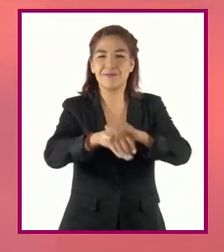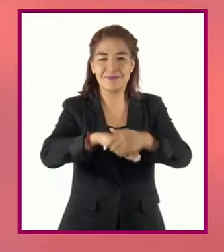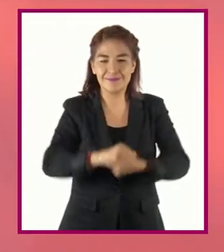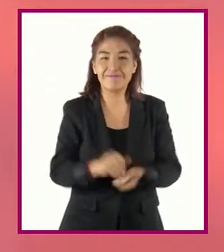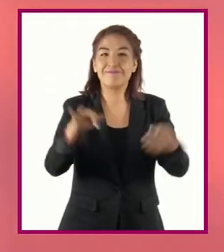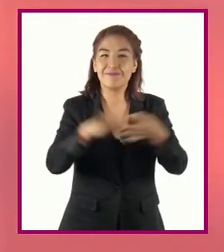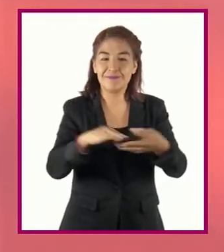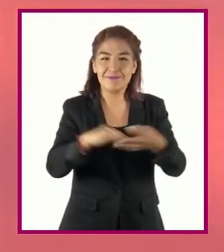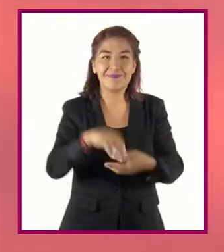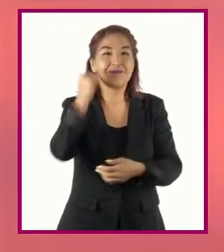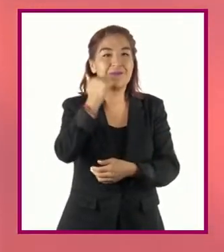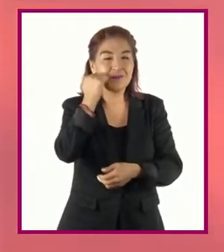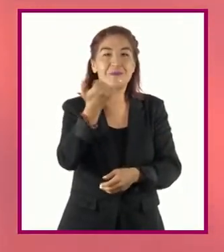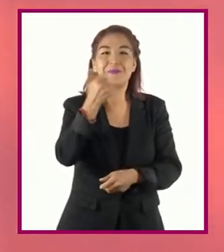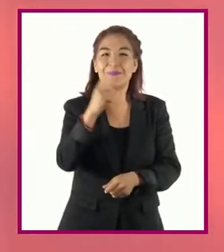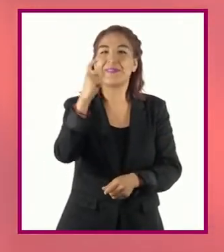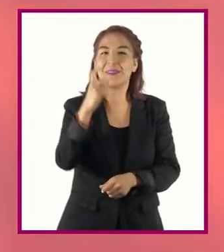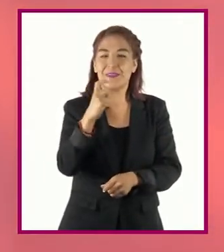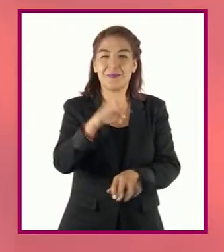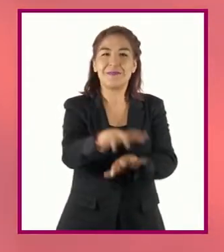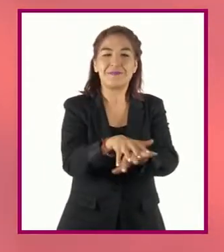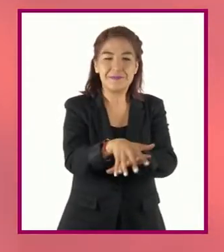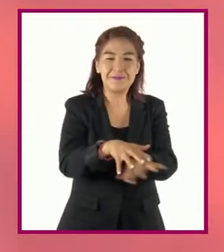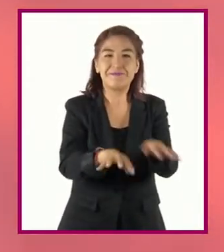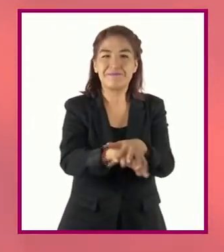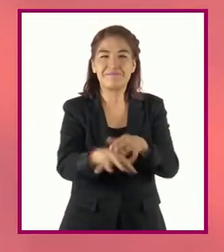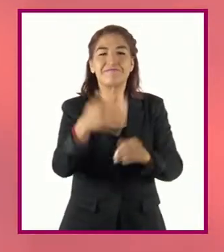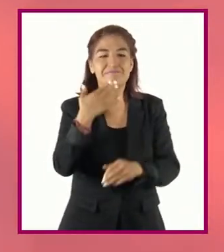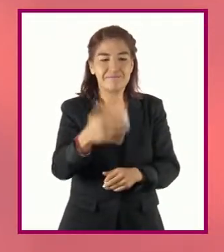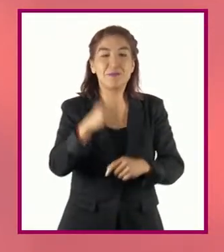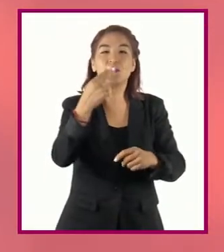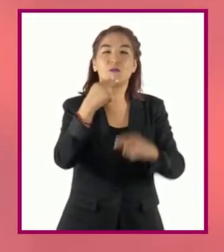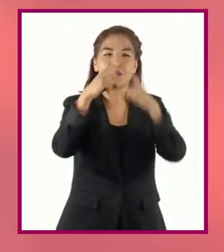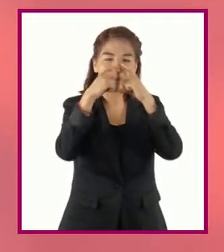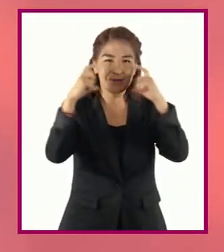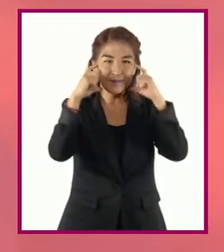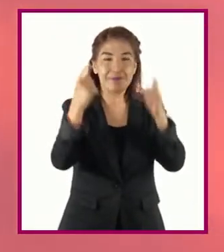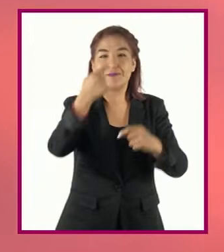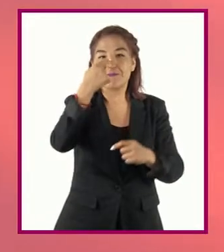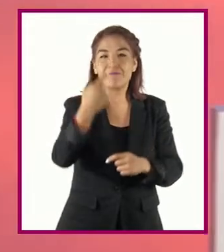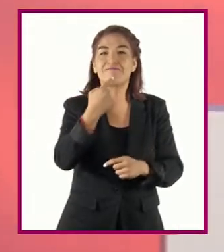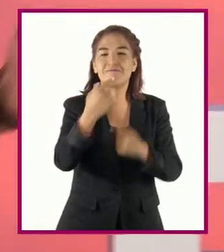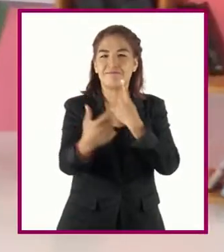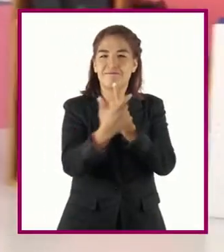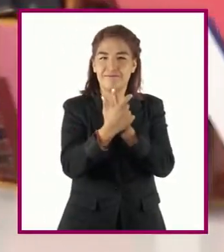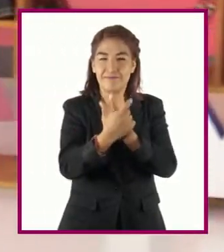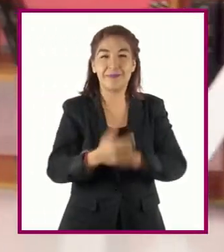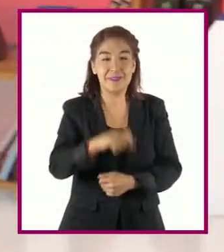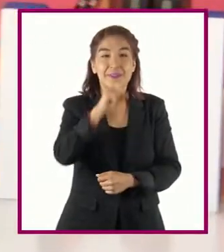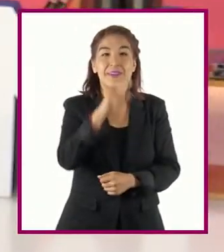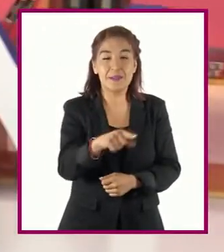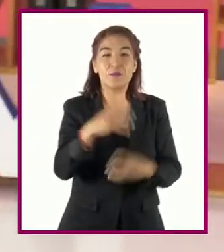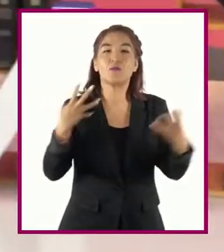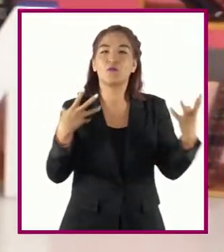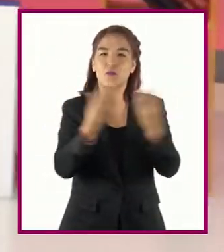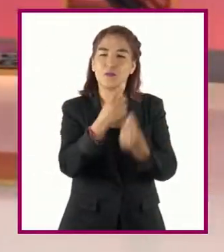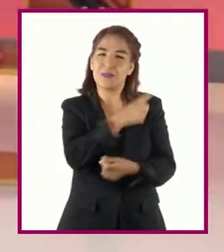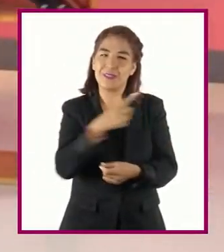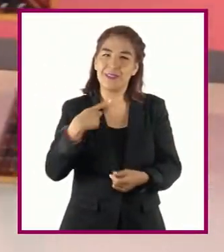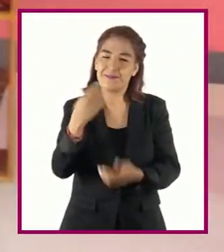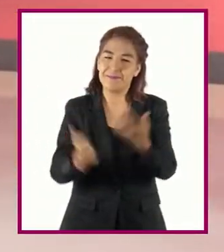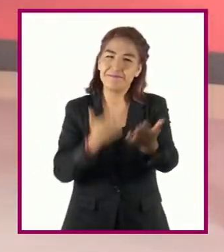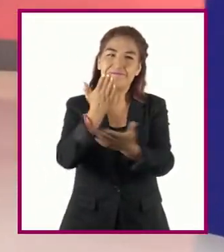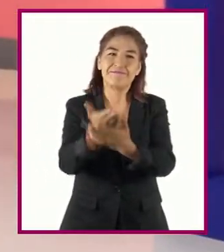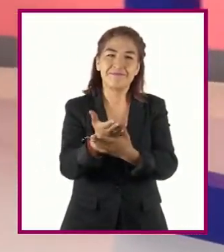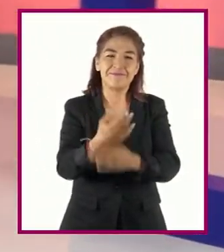y abundante jabón, usando el cubrebocas adecuadamente, de forma que cubra nariz y boca. Y aunque juntos,